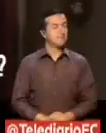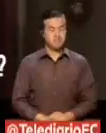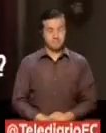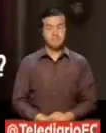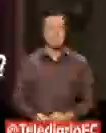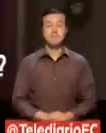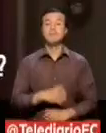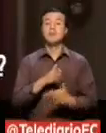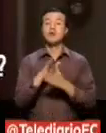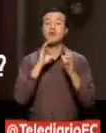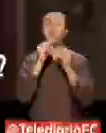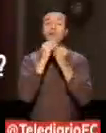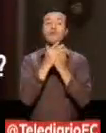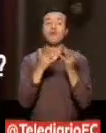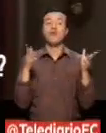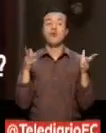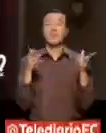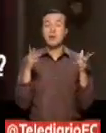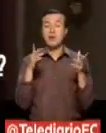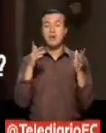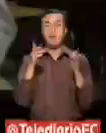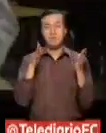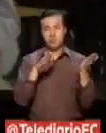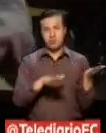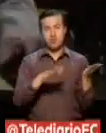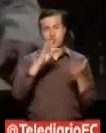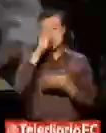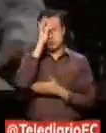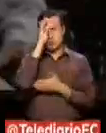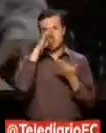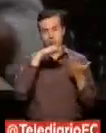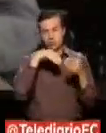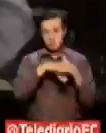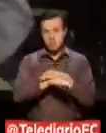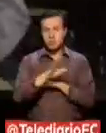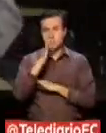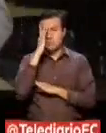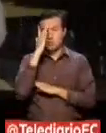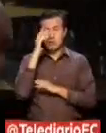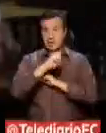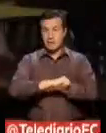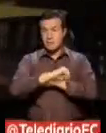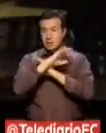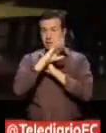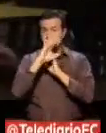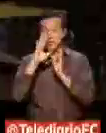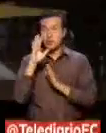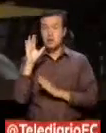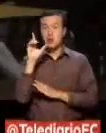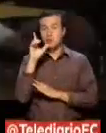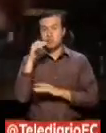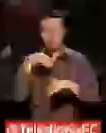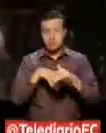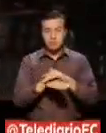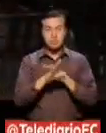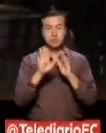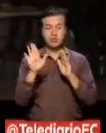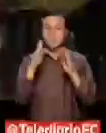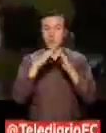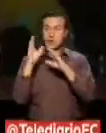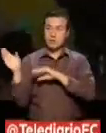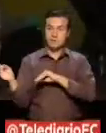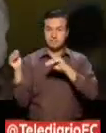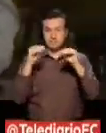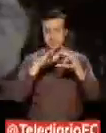Según un medio de comunicación local, Lee murió en el hospital al que habría sido trasladado a primera hora de la mañana de este lunes desde su casa